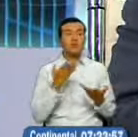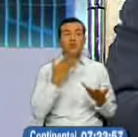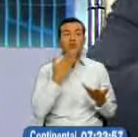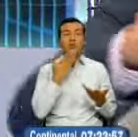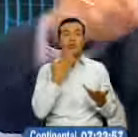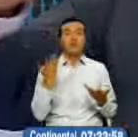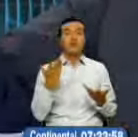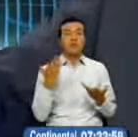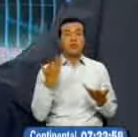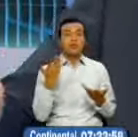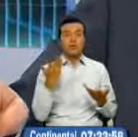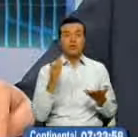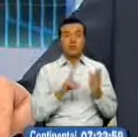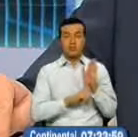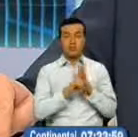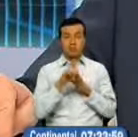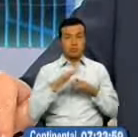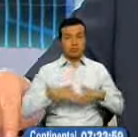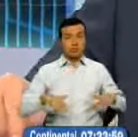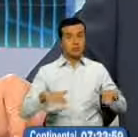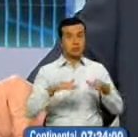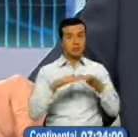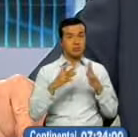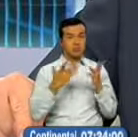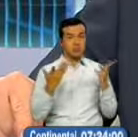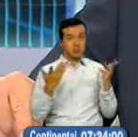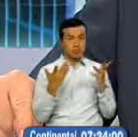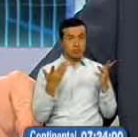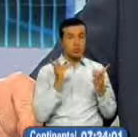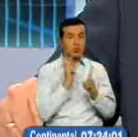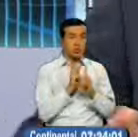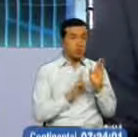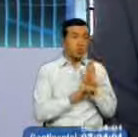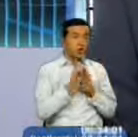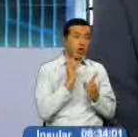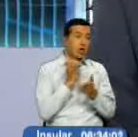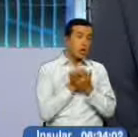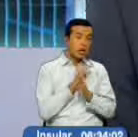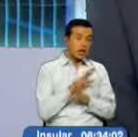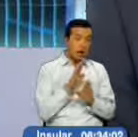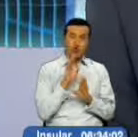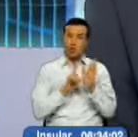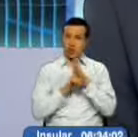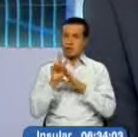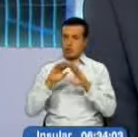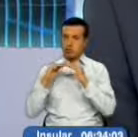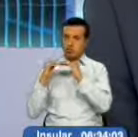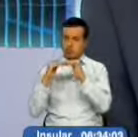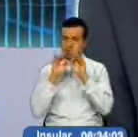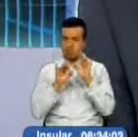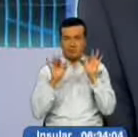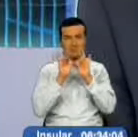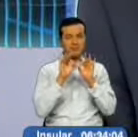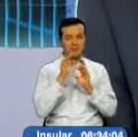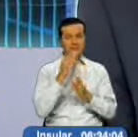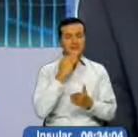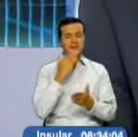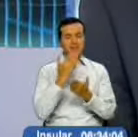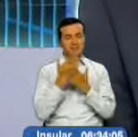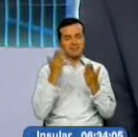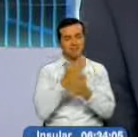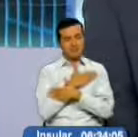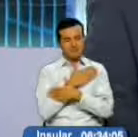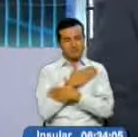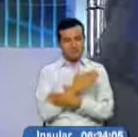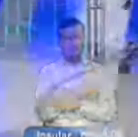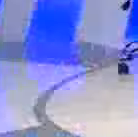herramienta para alcanzar el desarrollo, no para alcanzar tan solo crecimiento económico. Esto fue Pensamiento Crítico, soy Carlos Rabascal, un fuerte